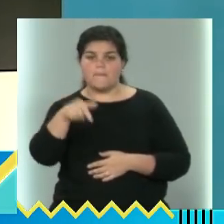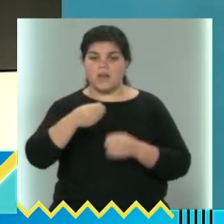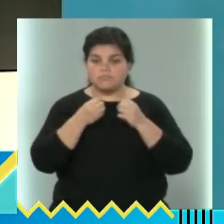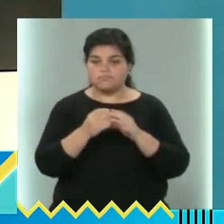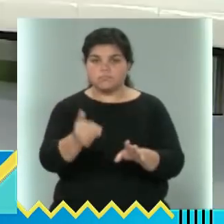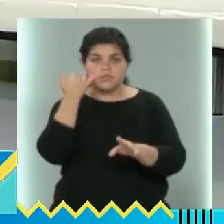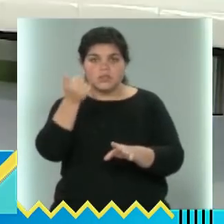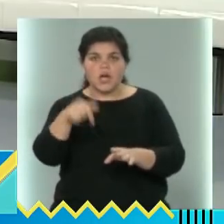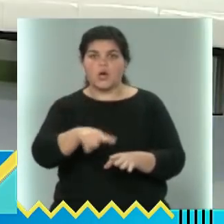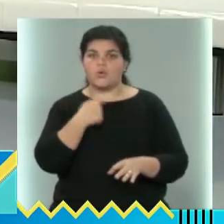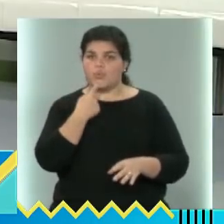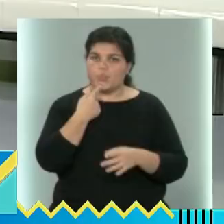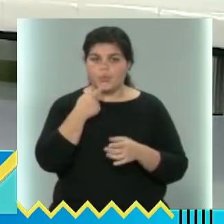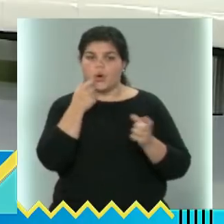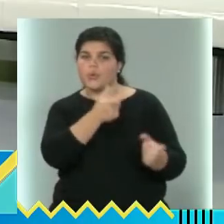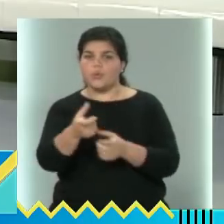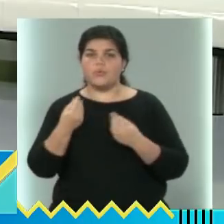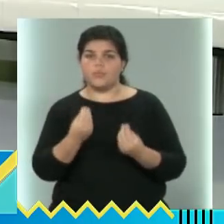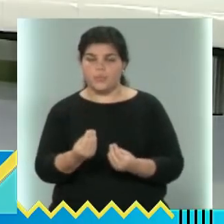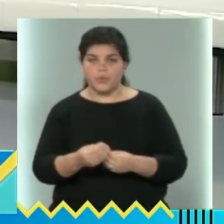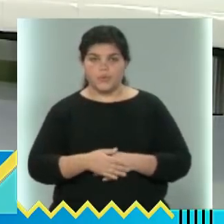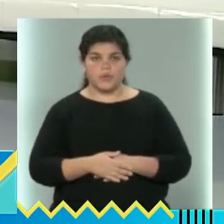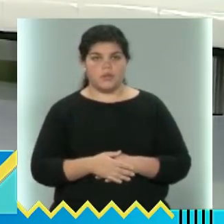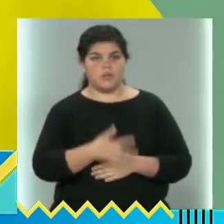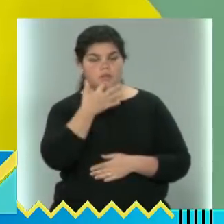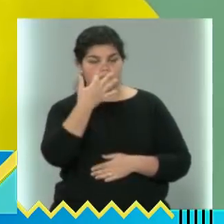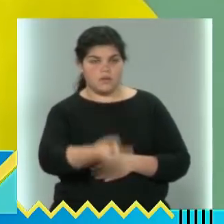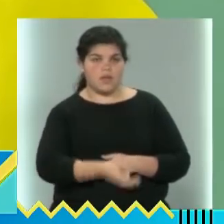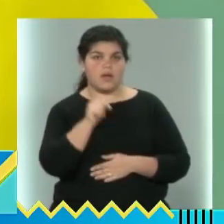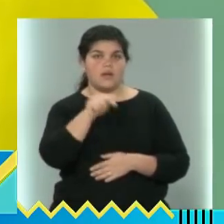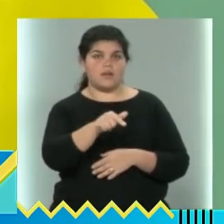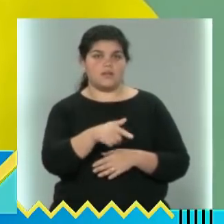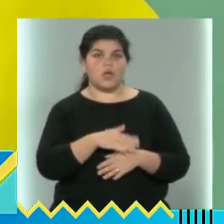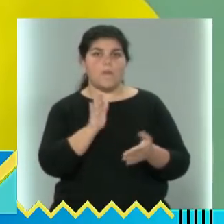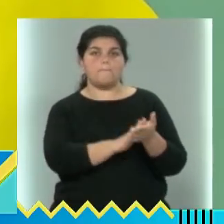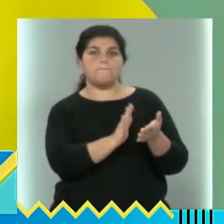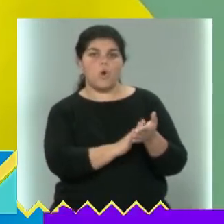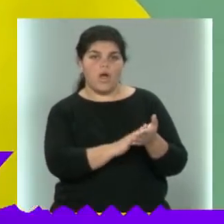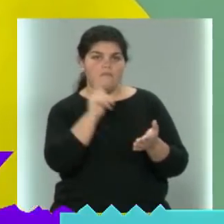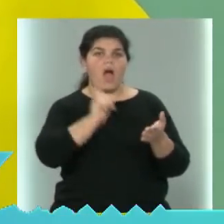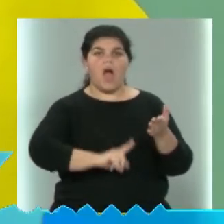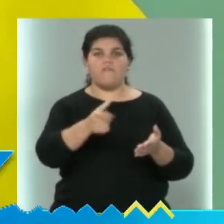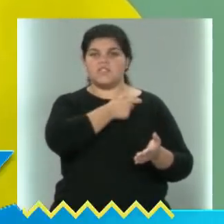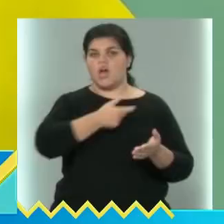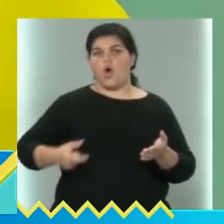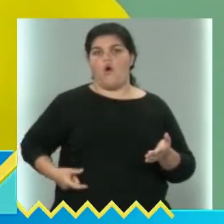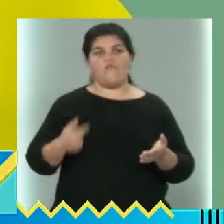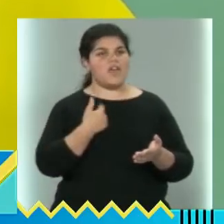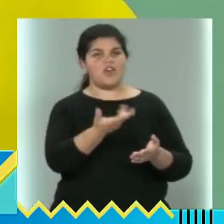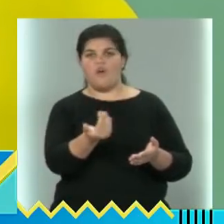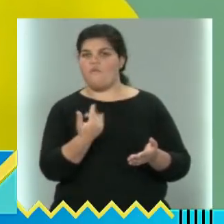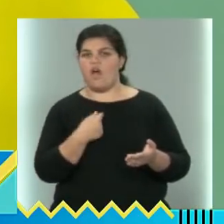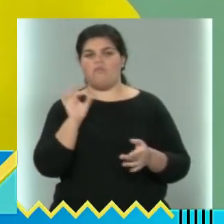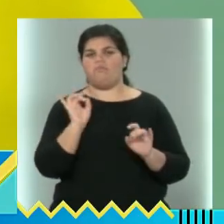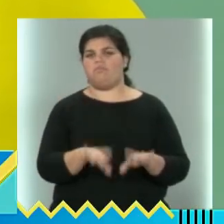ejercer esta técnica. A ver, la realidad es que la carga de la prueba indica que muchas veces el Estado no estuvo a la altura de los controles